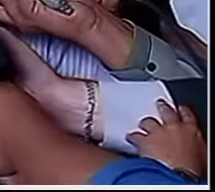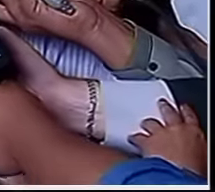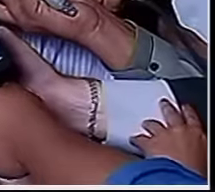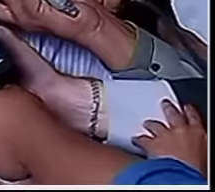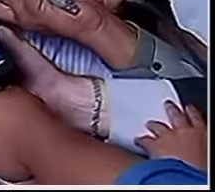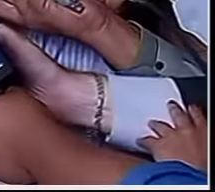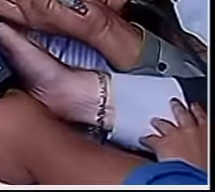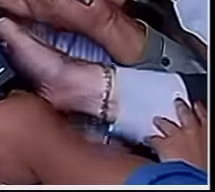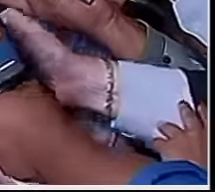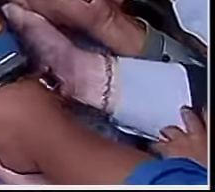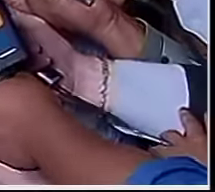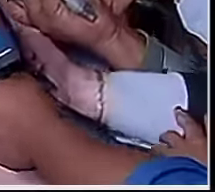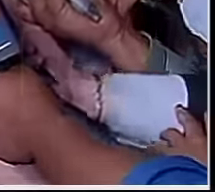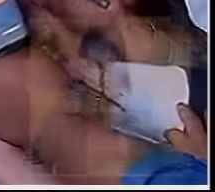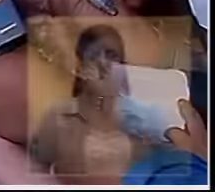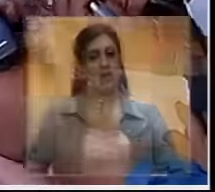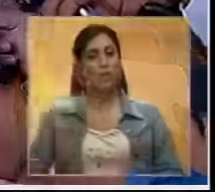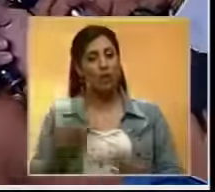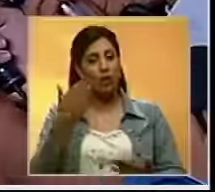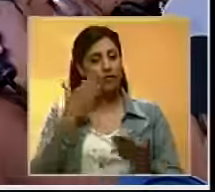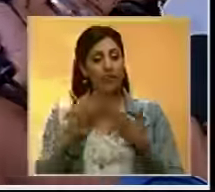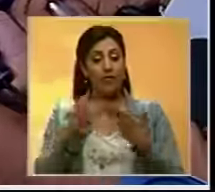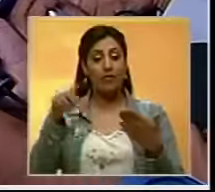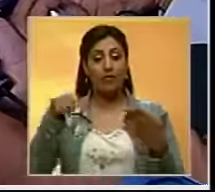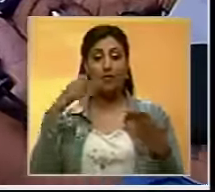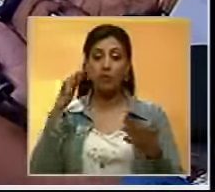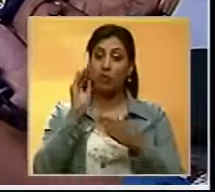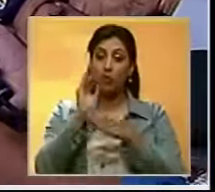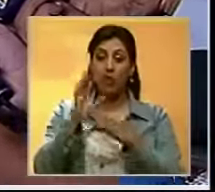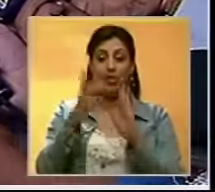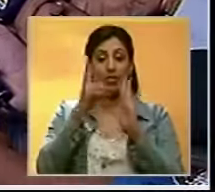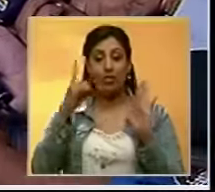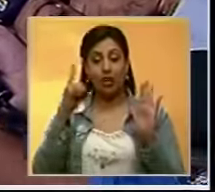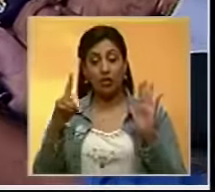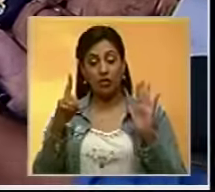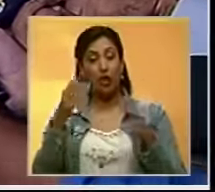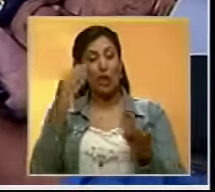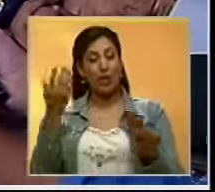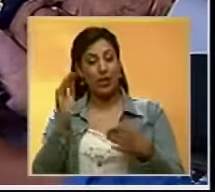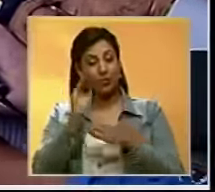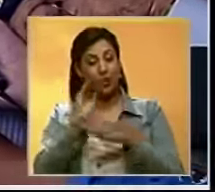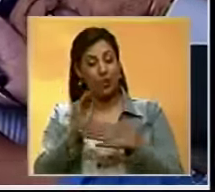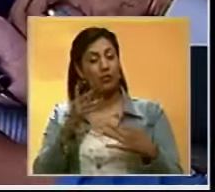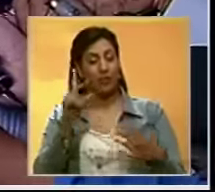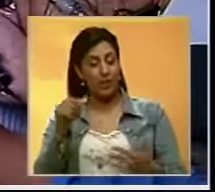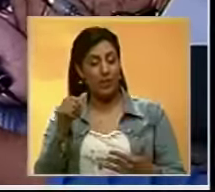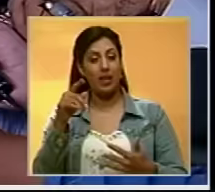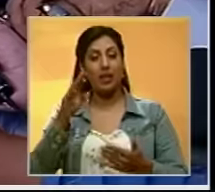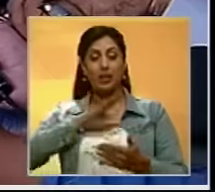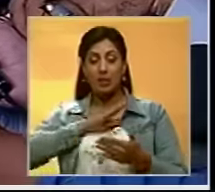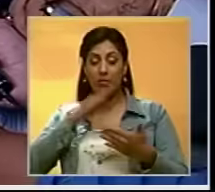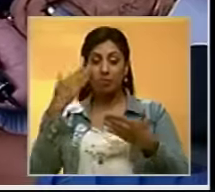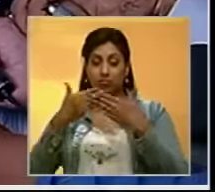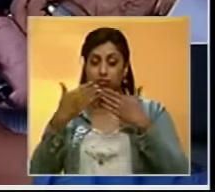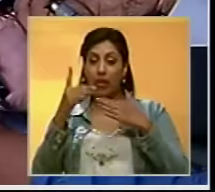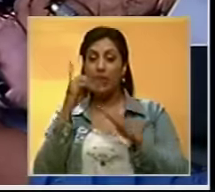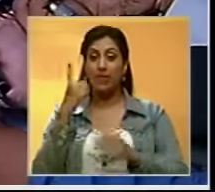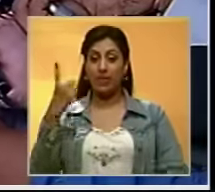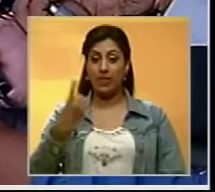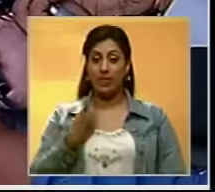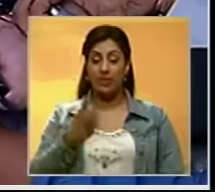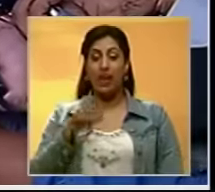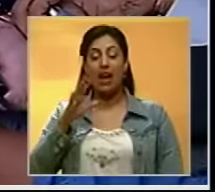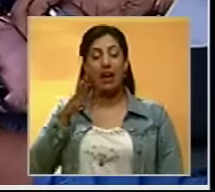presidente Nicolás Maduro para preservar los derechos para preservar también el cumplimiento de los deberes